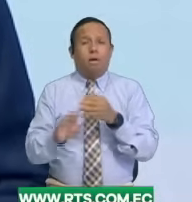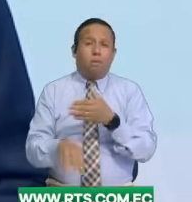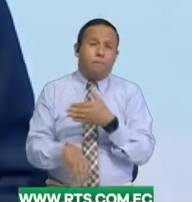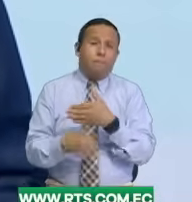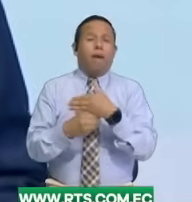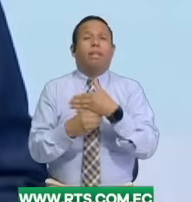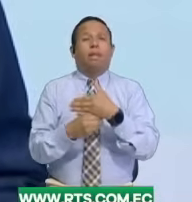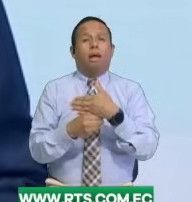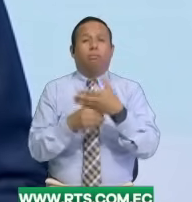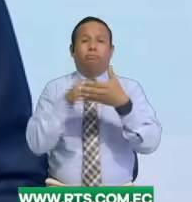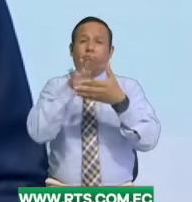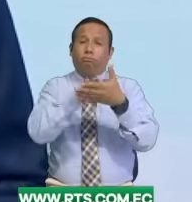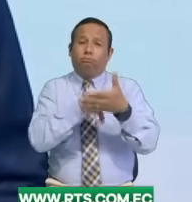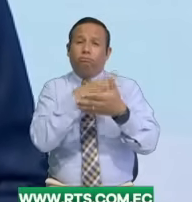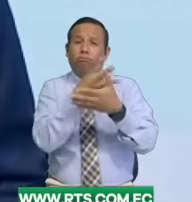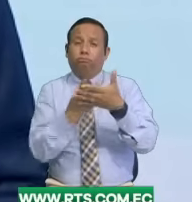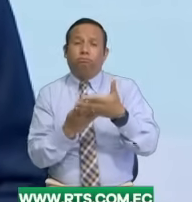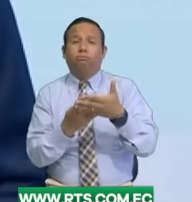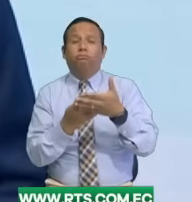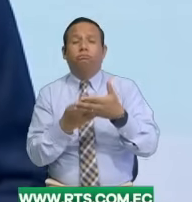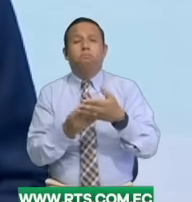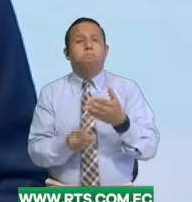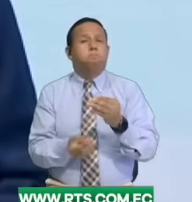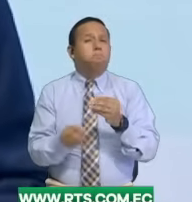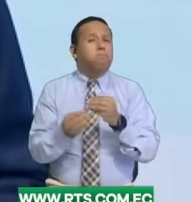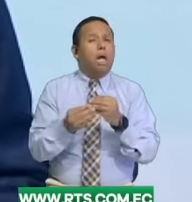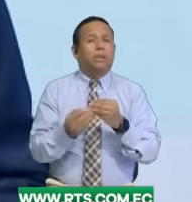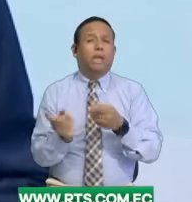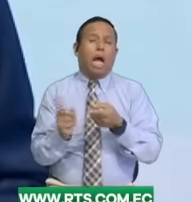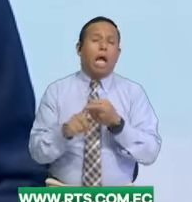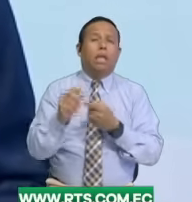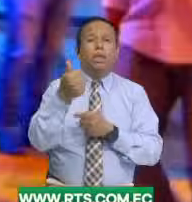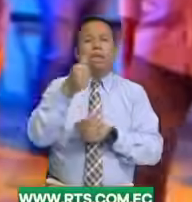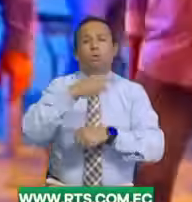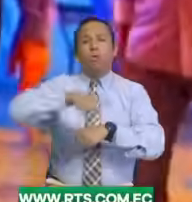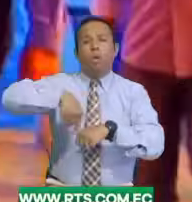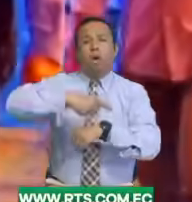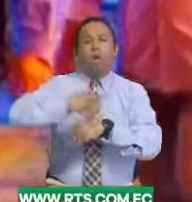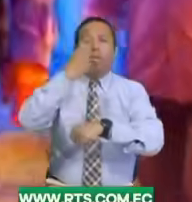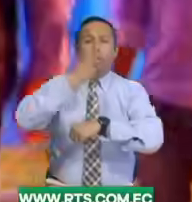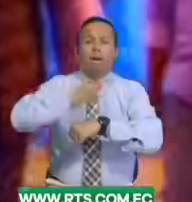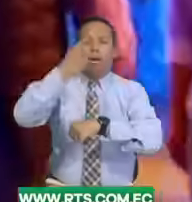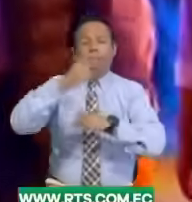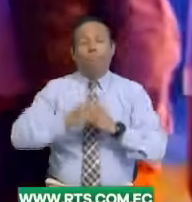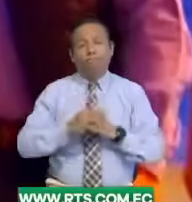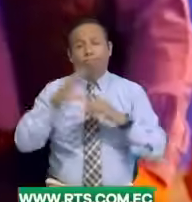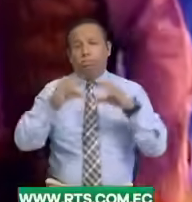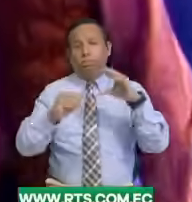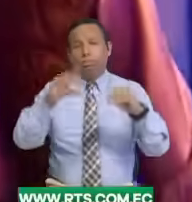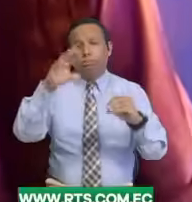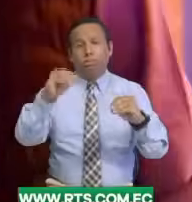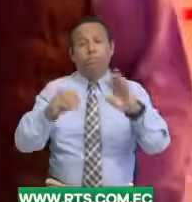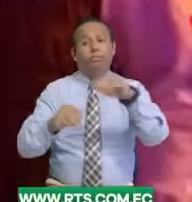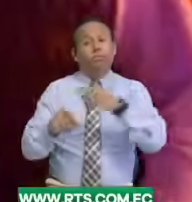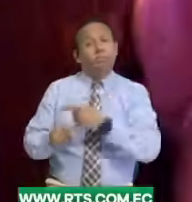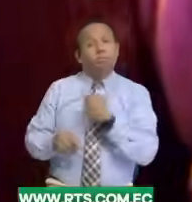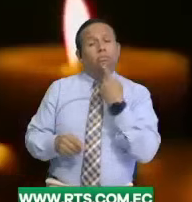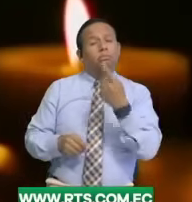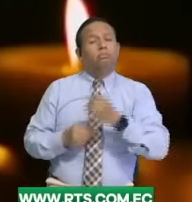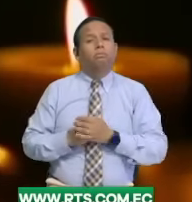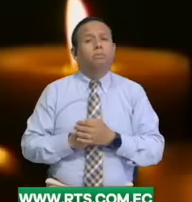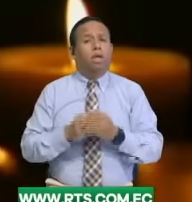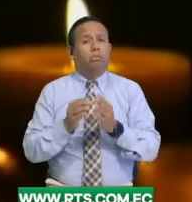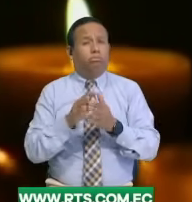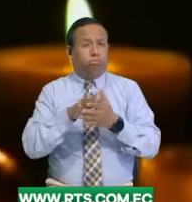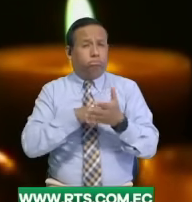una reprogramación de cortes de energía de hasta 10 horas diarias. Gonsalves dijo que los cortes de luz ampliados